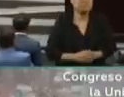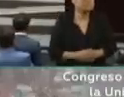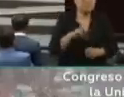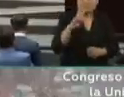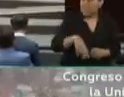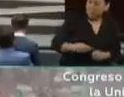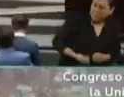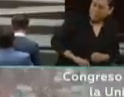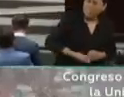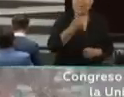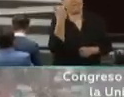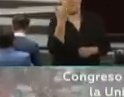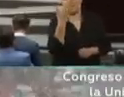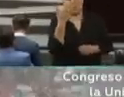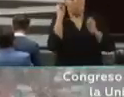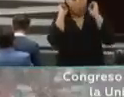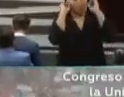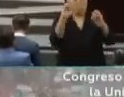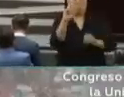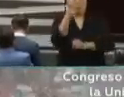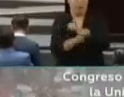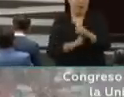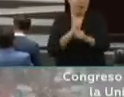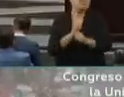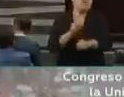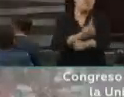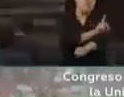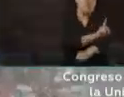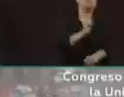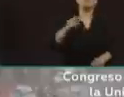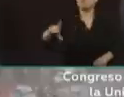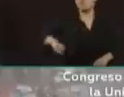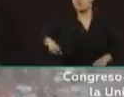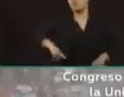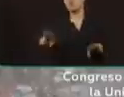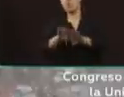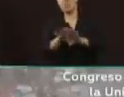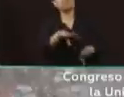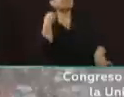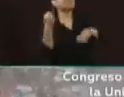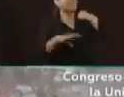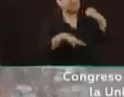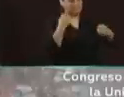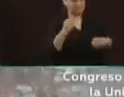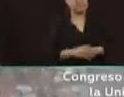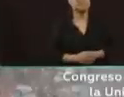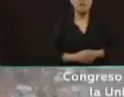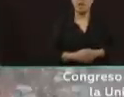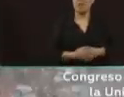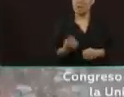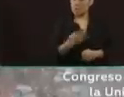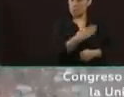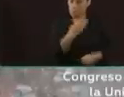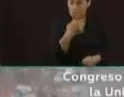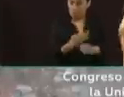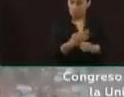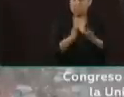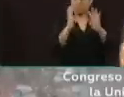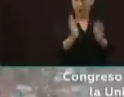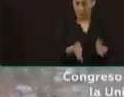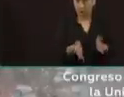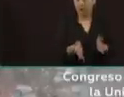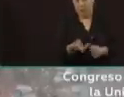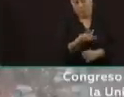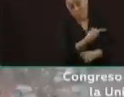vez, después de 36 años de este modelo neoliberal, se logró quebrar la tendencia de crecimiento